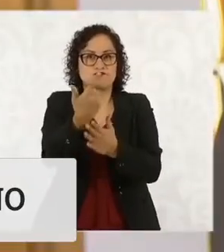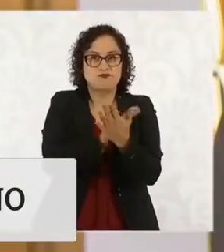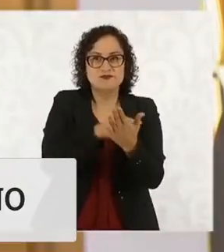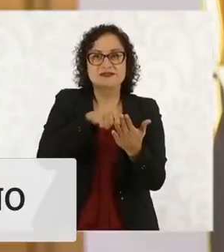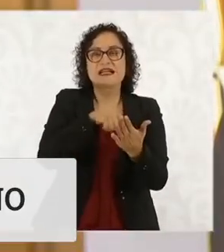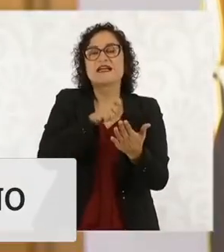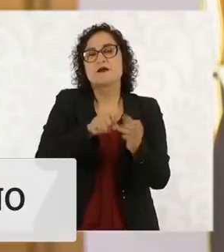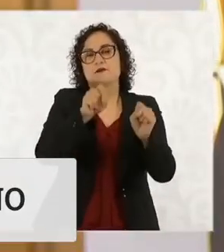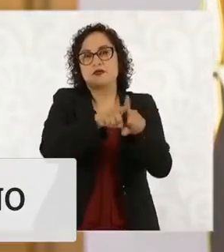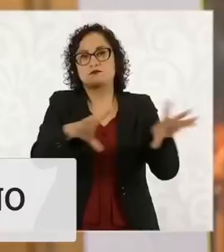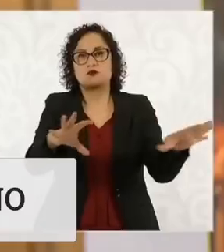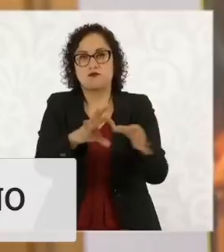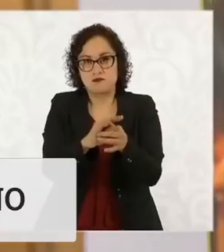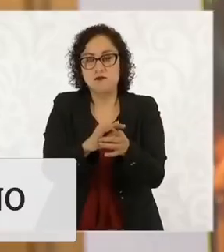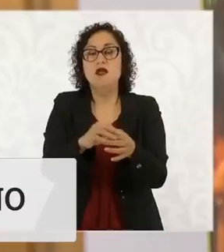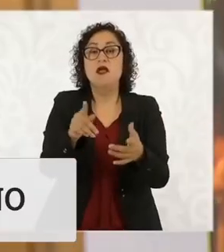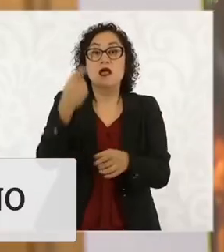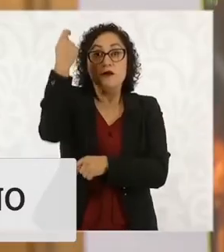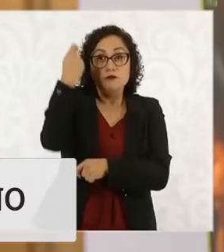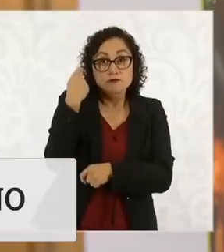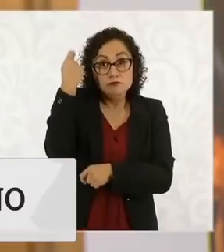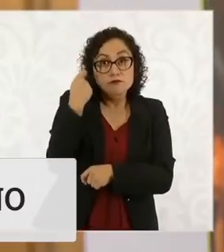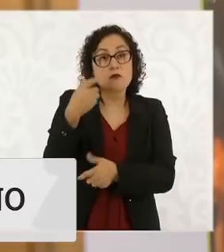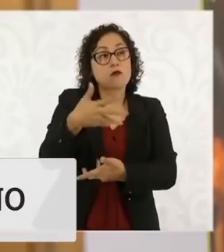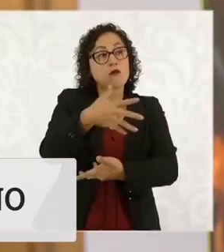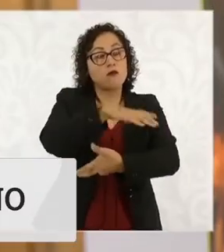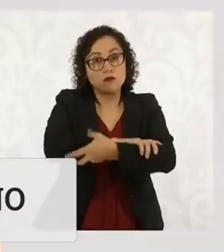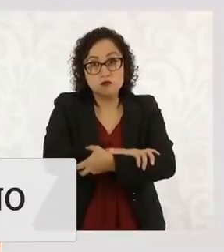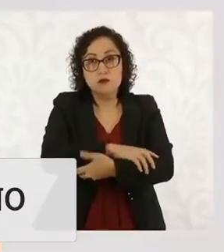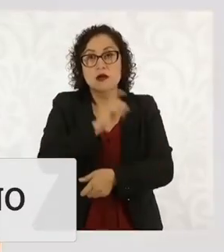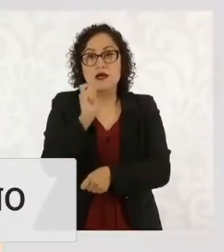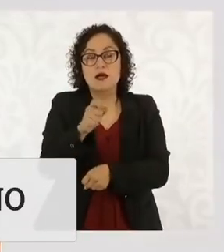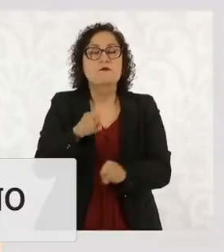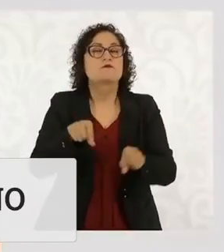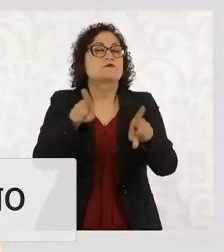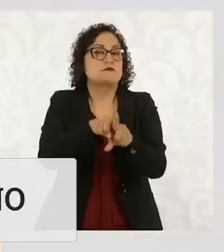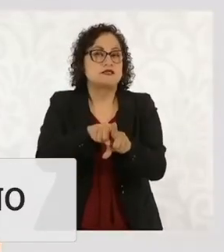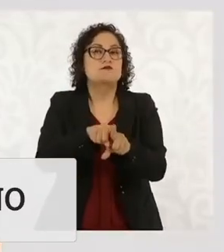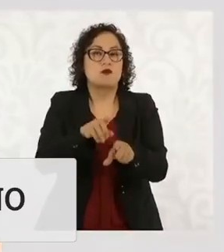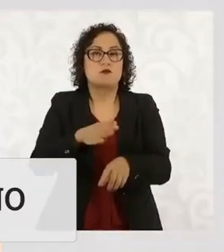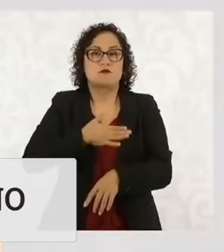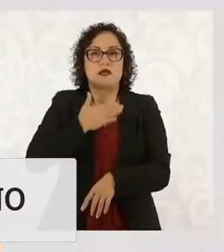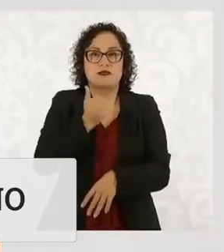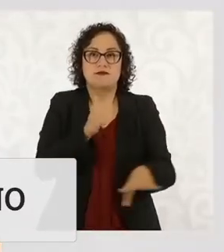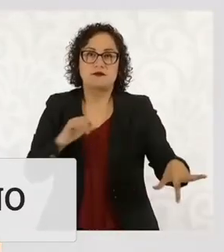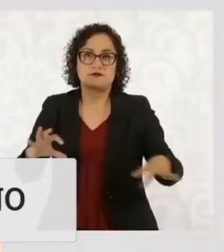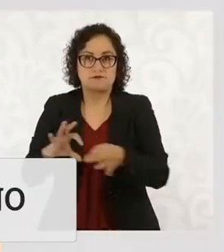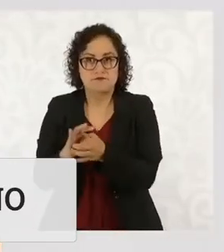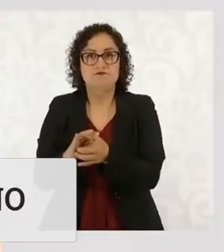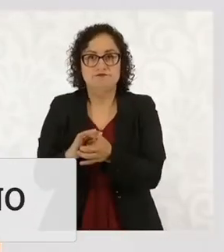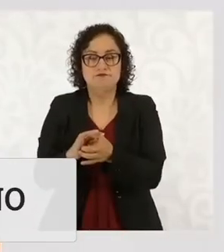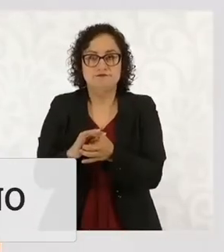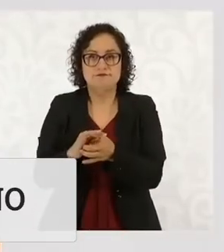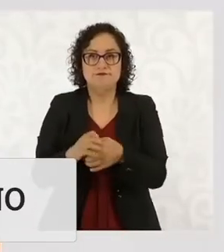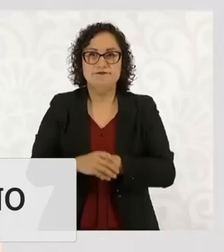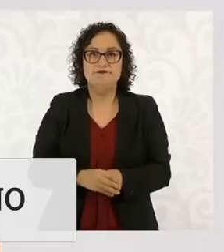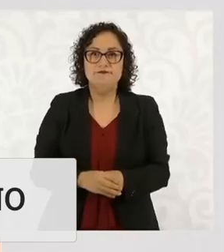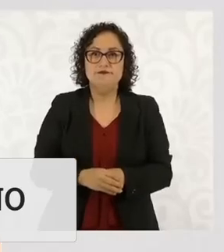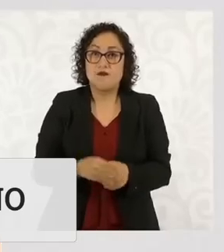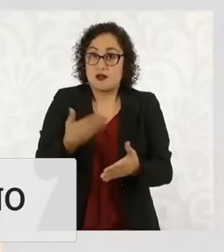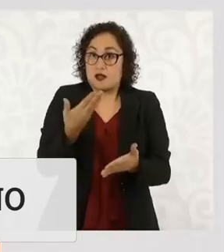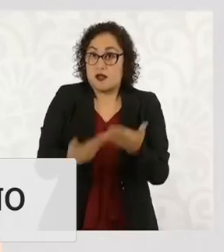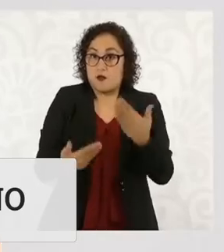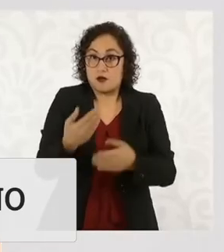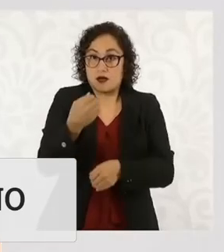régimen solidario de pensiones a través del Fondo de Pensiones para el Bienestar y convocaremos a partir de este